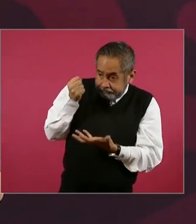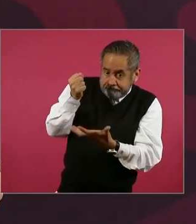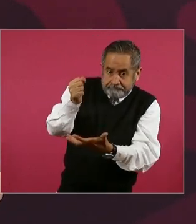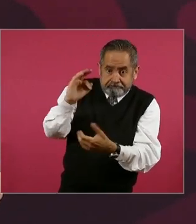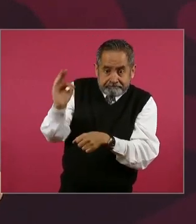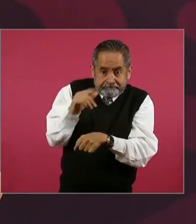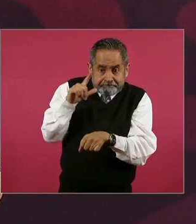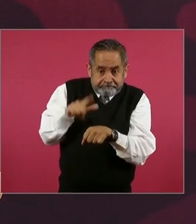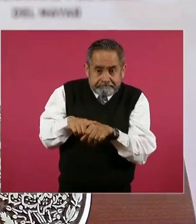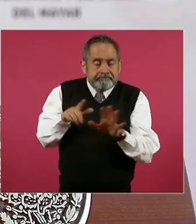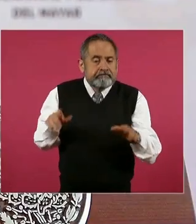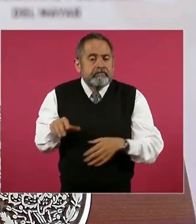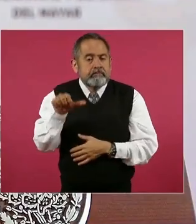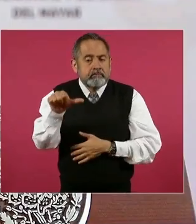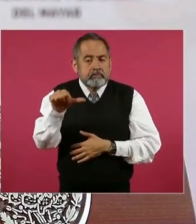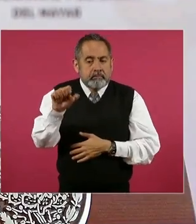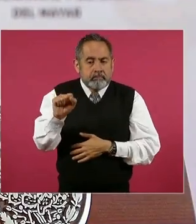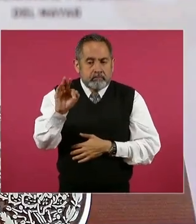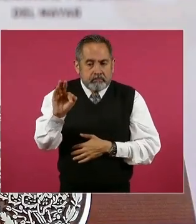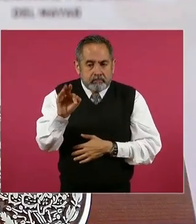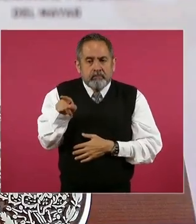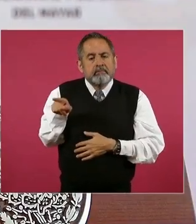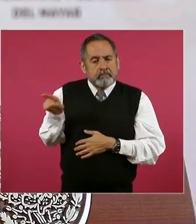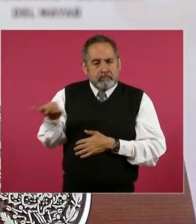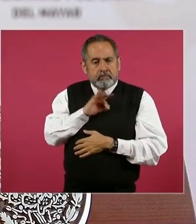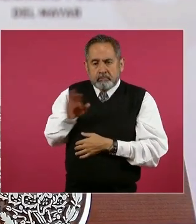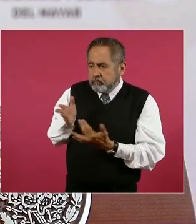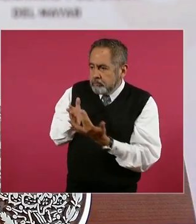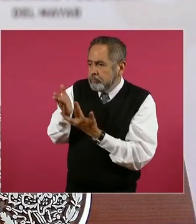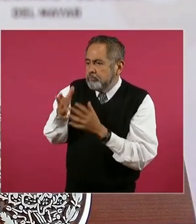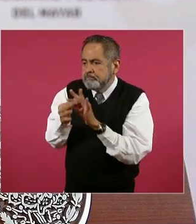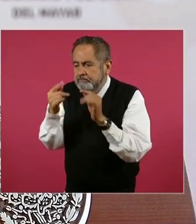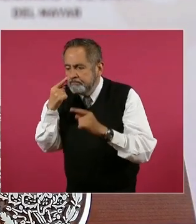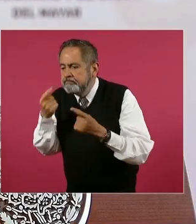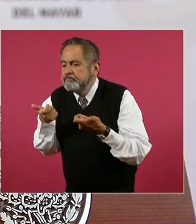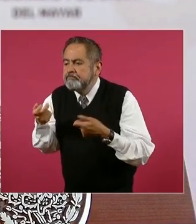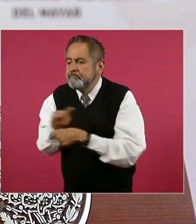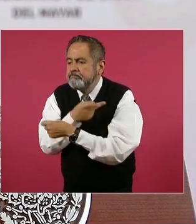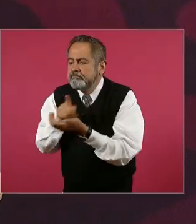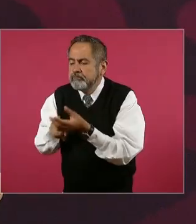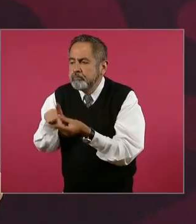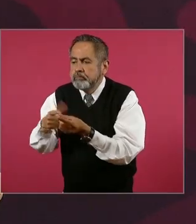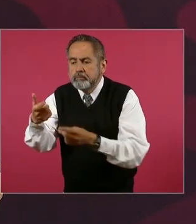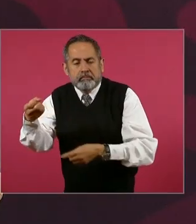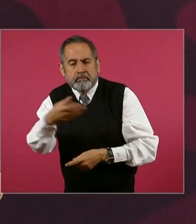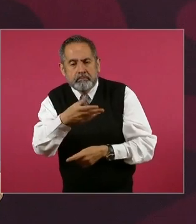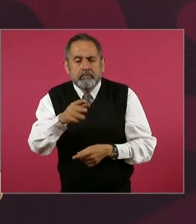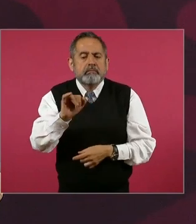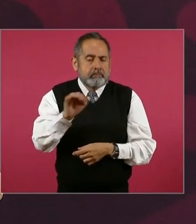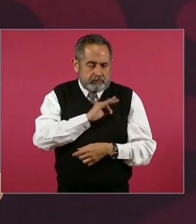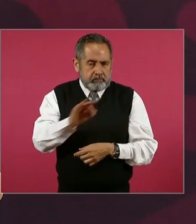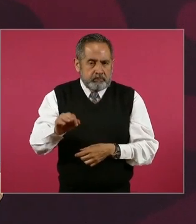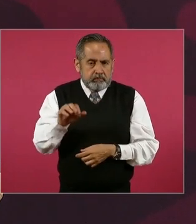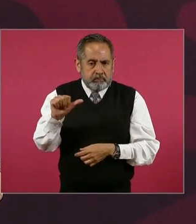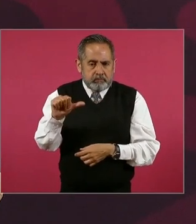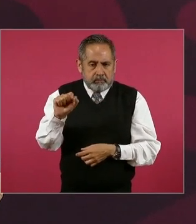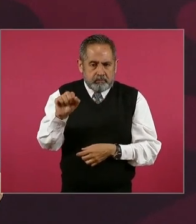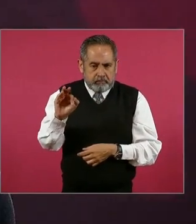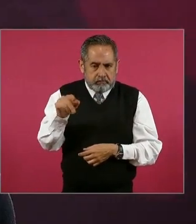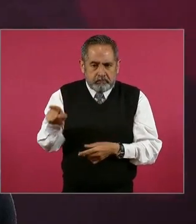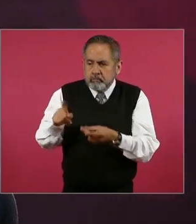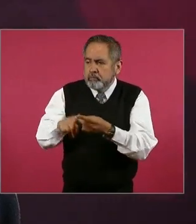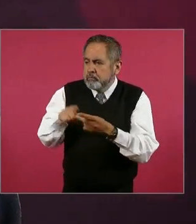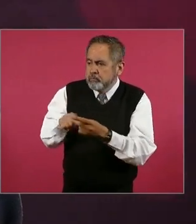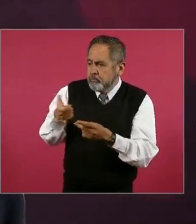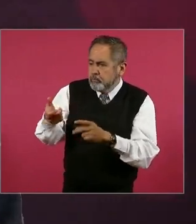auditoría superior de la federación s está aizada averiguar A dónde fueron esos